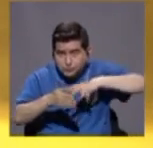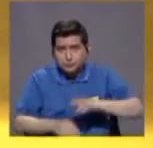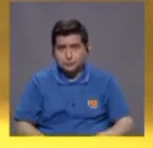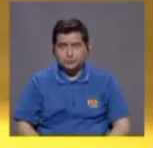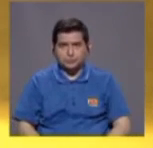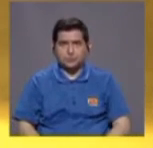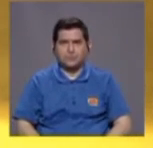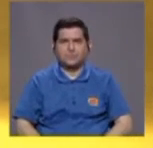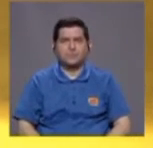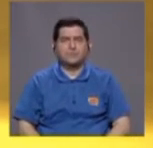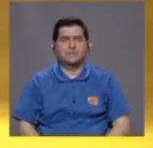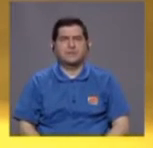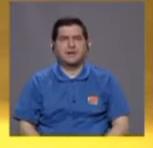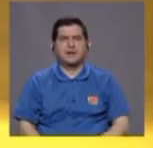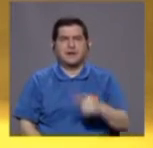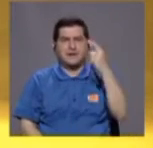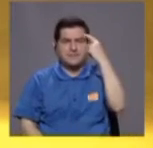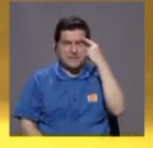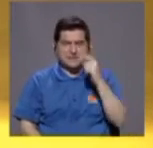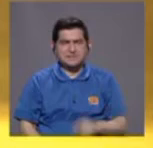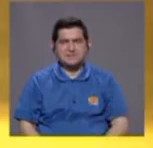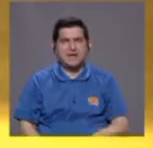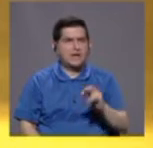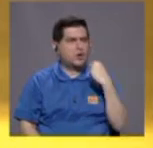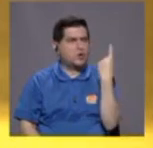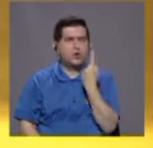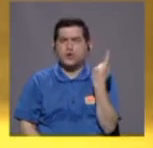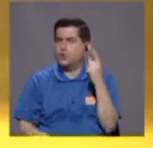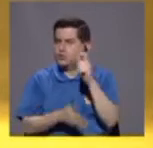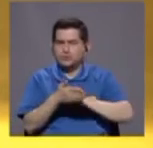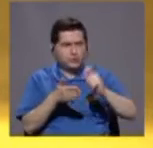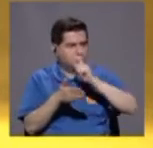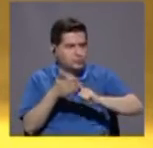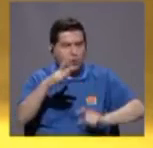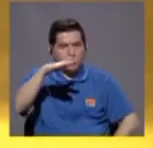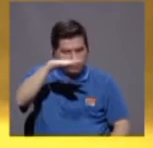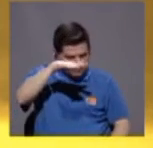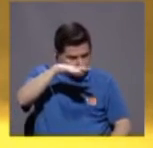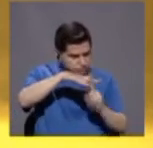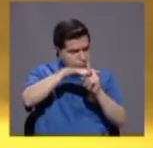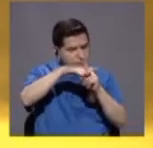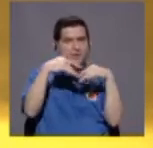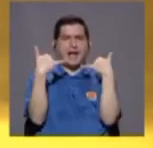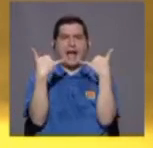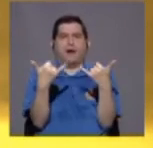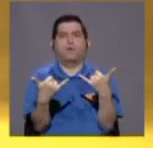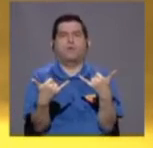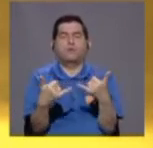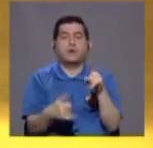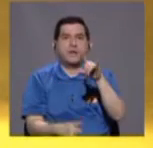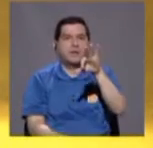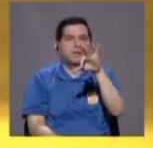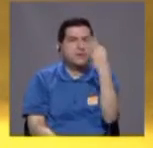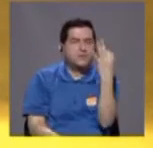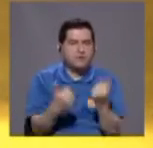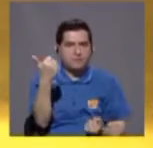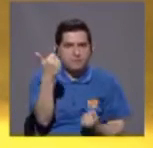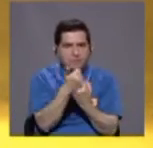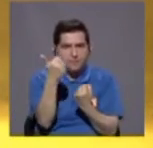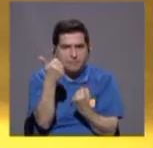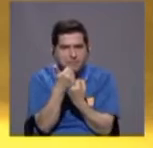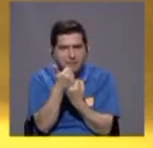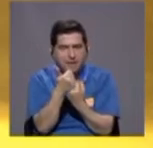de actividades más allá de la propia escuela, aparece de alguna manera apoyadas en